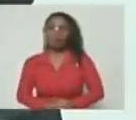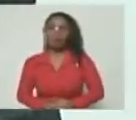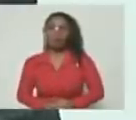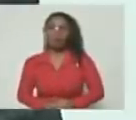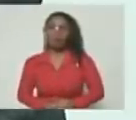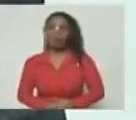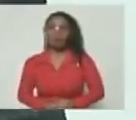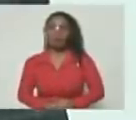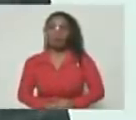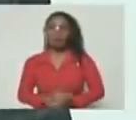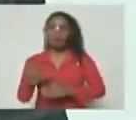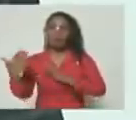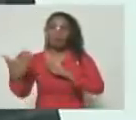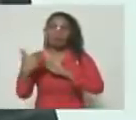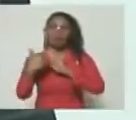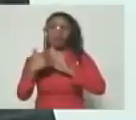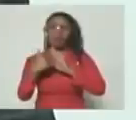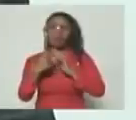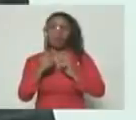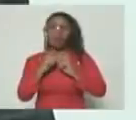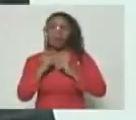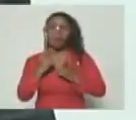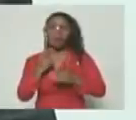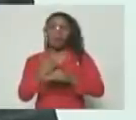Sanciones que han empobrecido más al país,